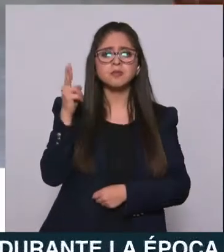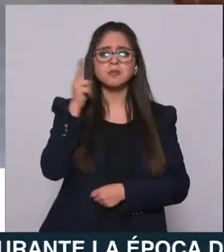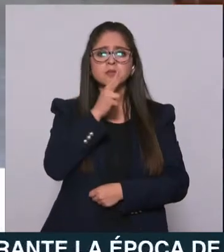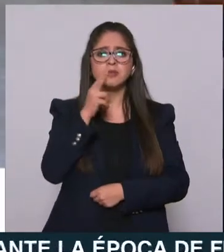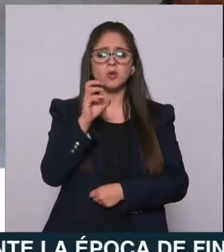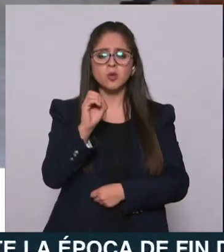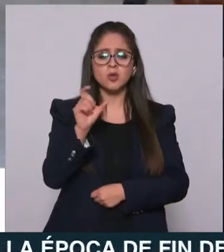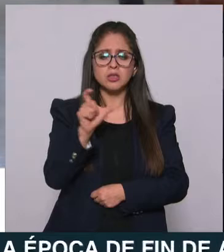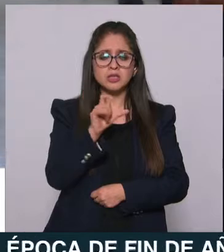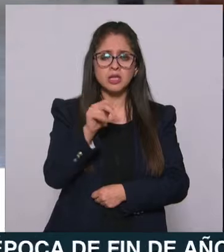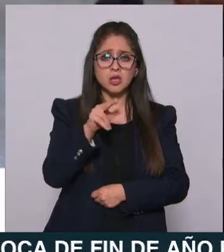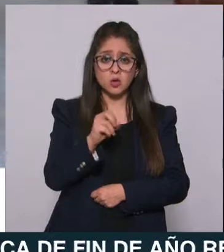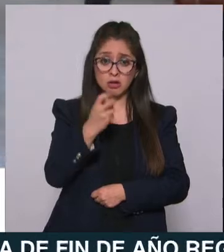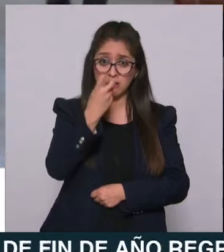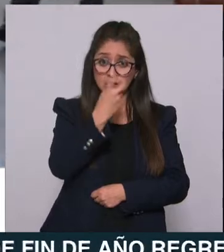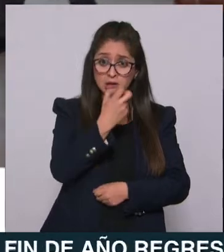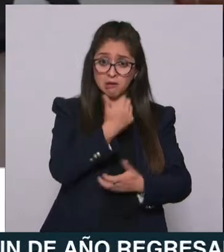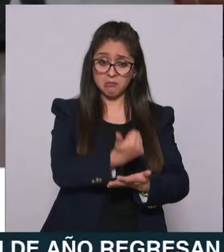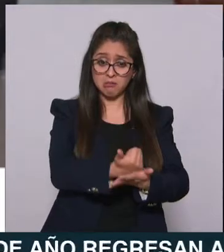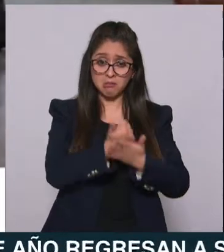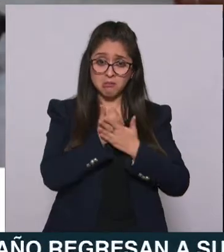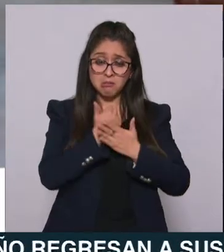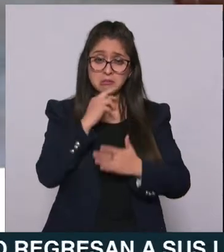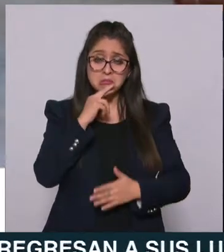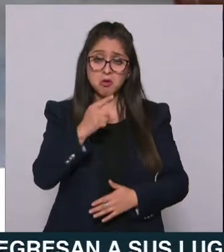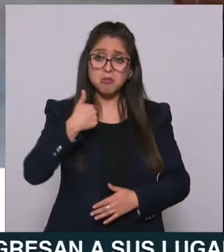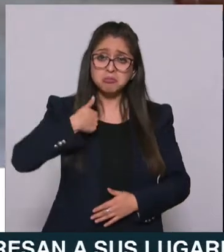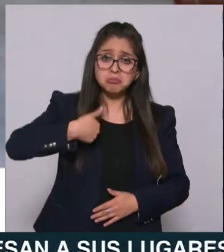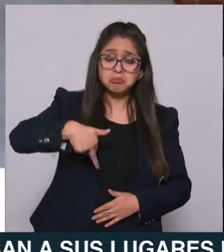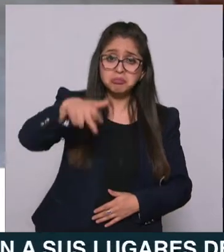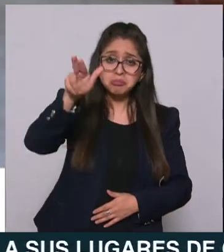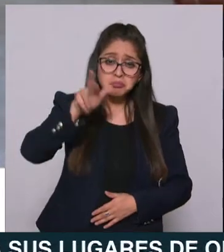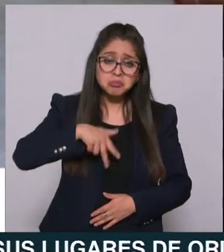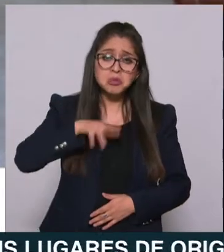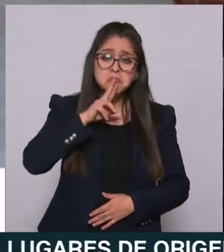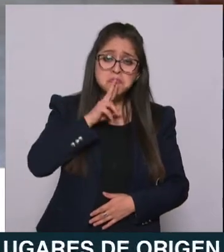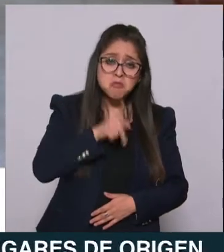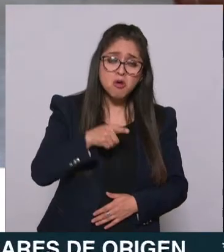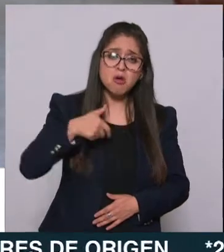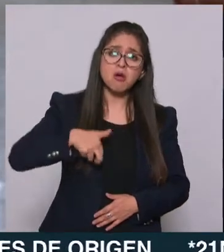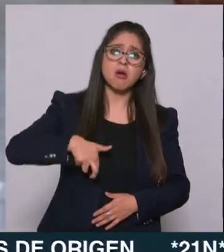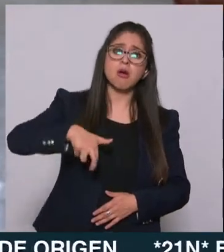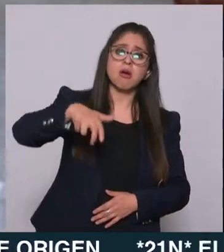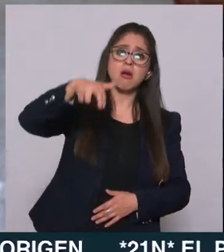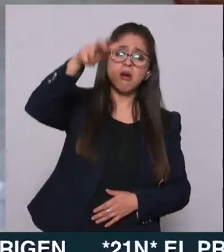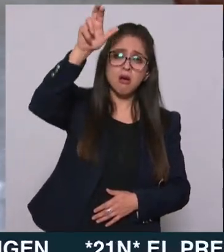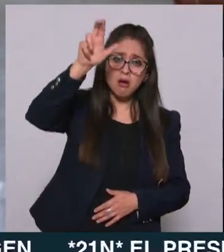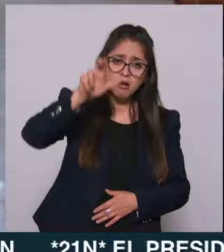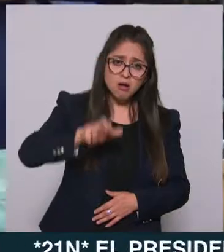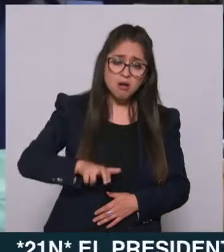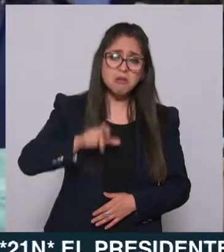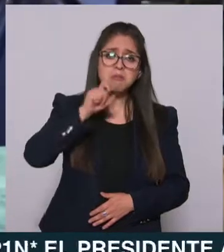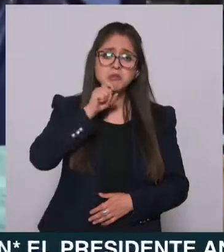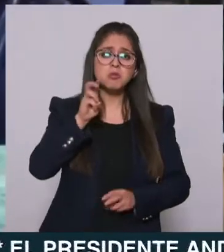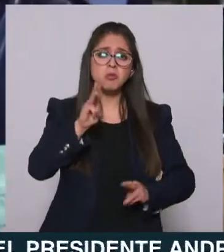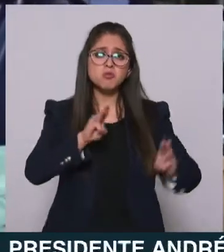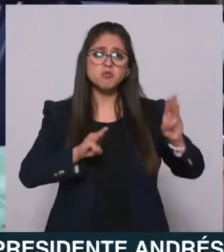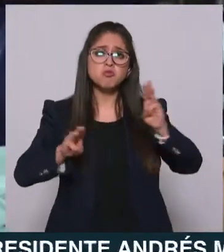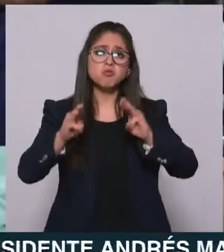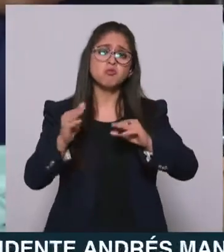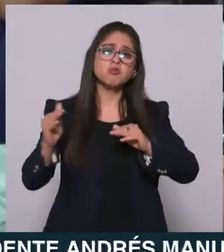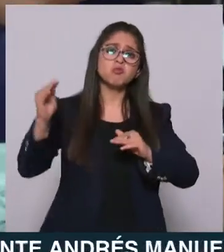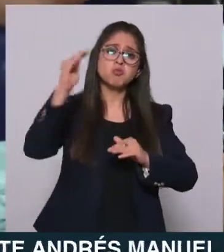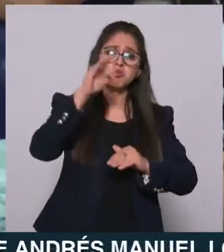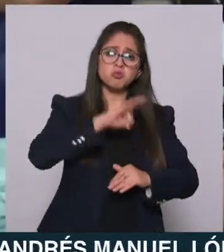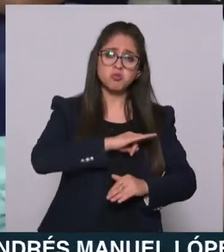él me sentí mejor, podía yo caminar más, podía yo subir escaleras, podía yo subir hasta el cerro.